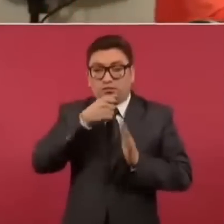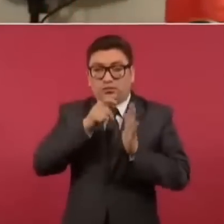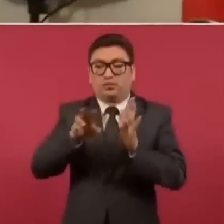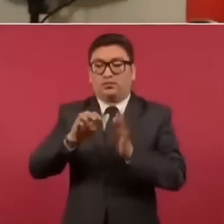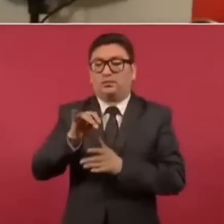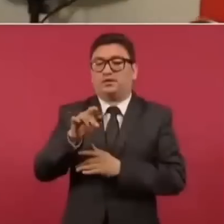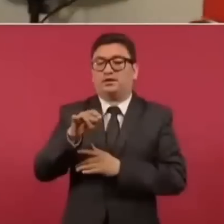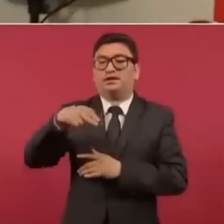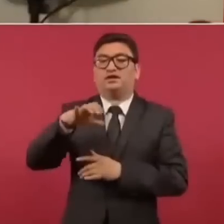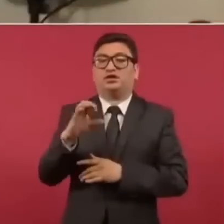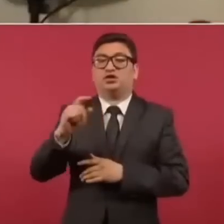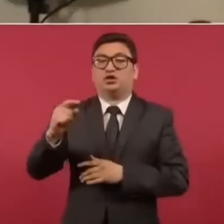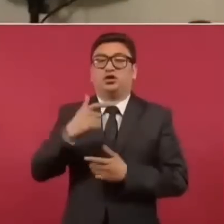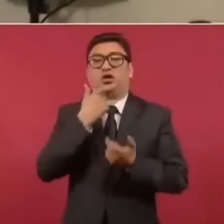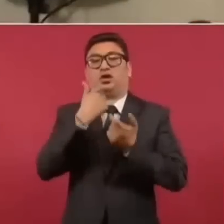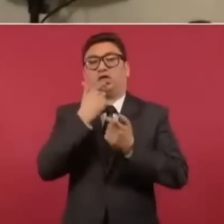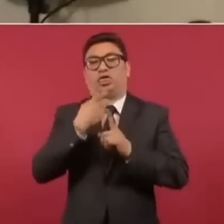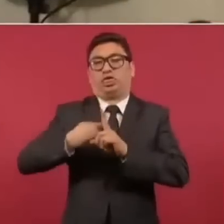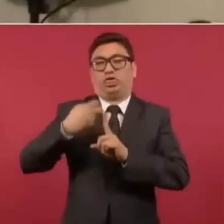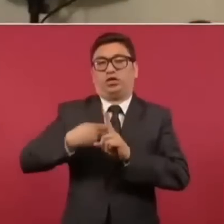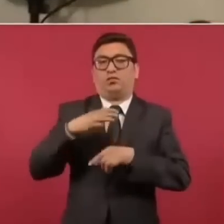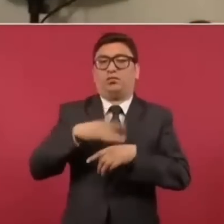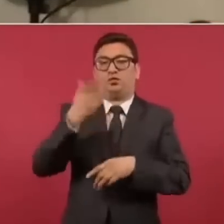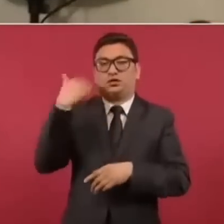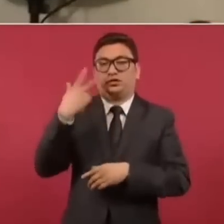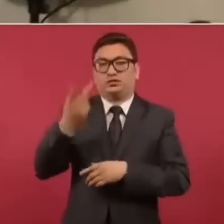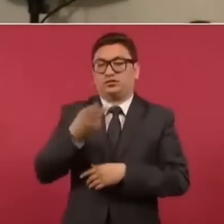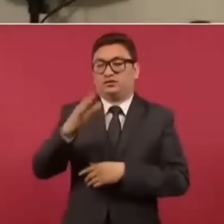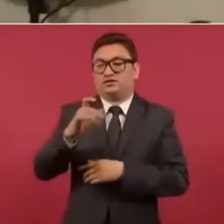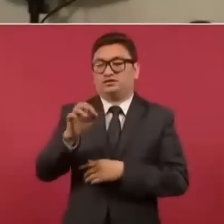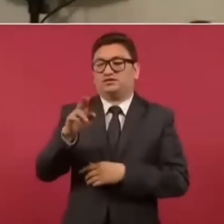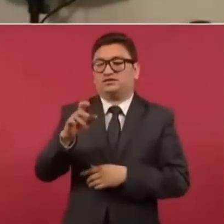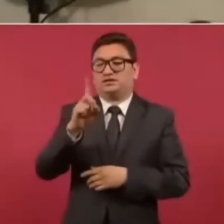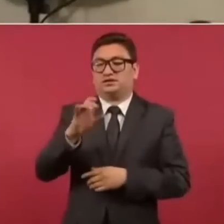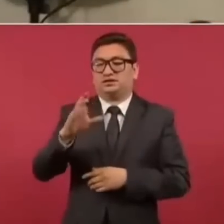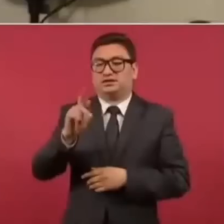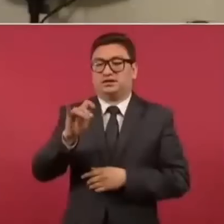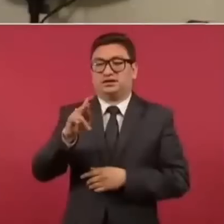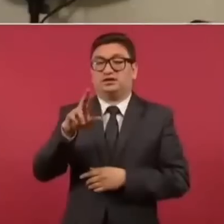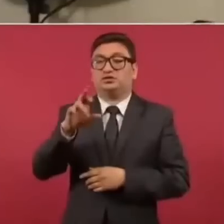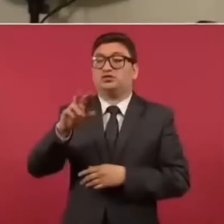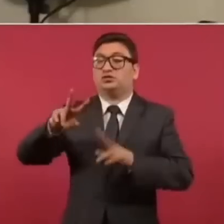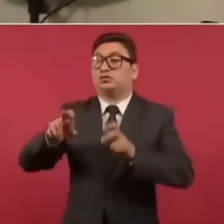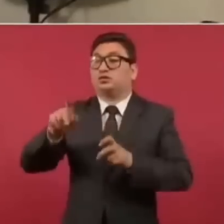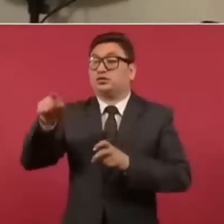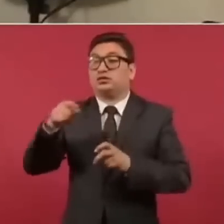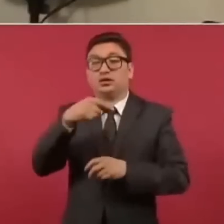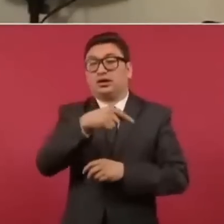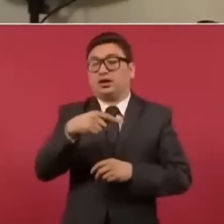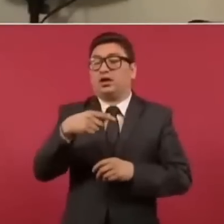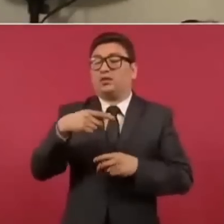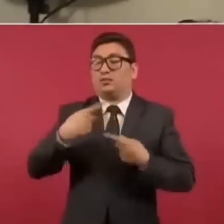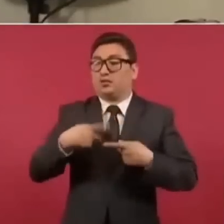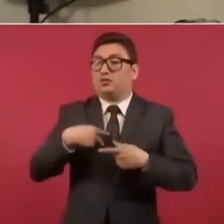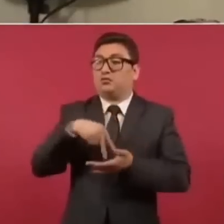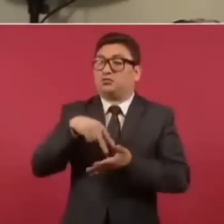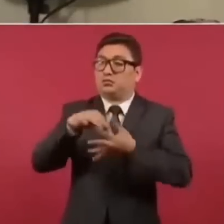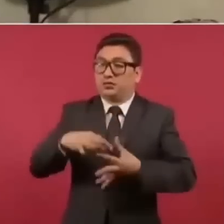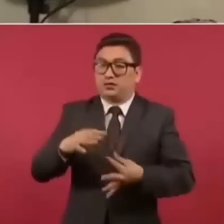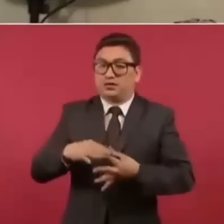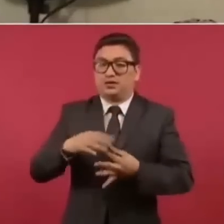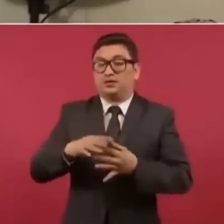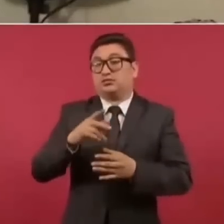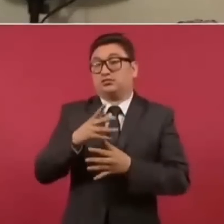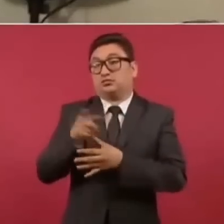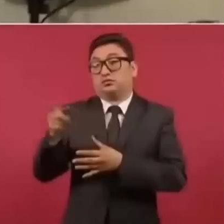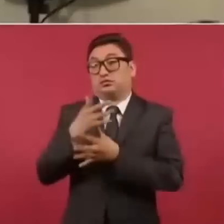que se han burlado de nosotros por haberle cuestionado a César de Castro acerca de la mención de su nombre, de la exageración